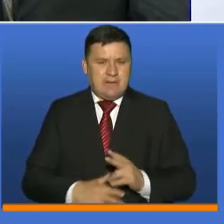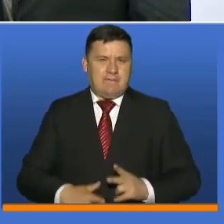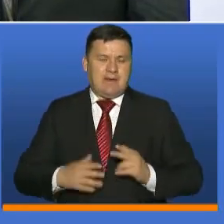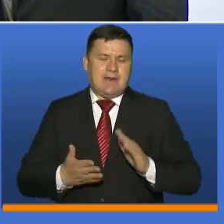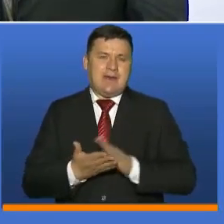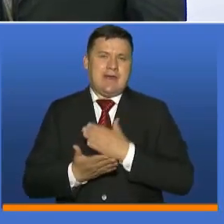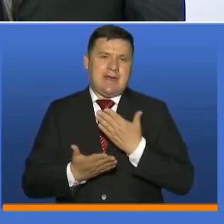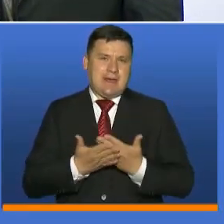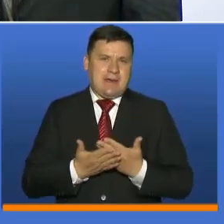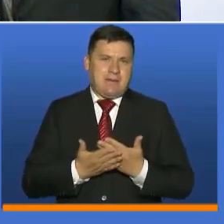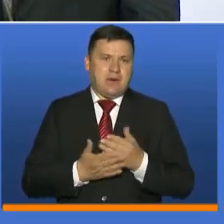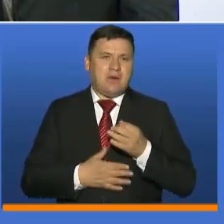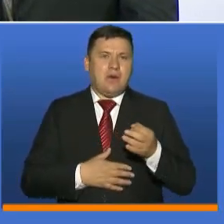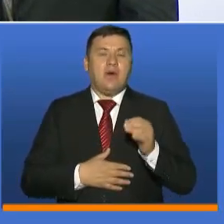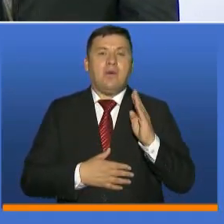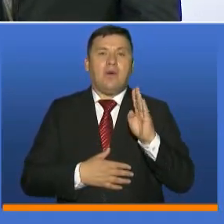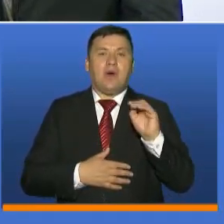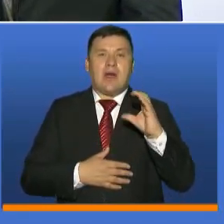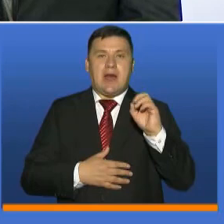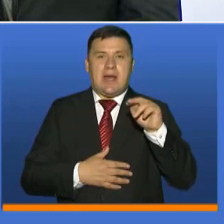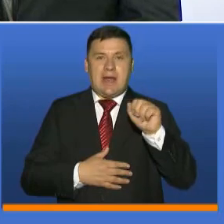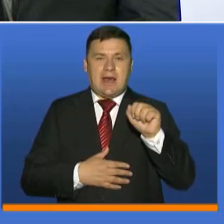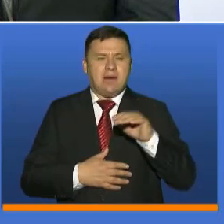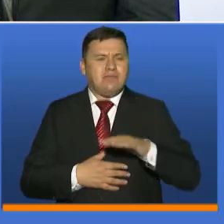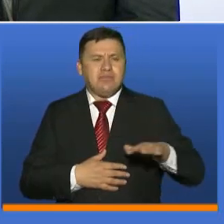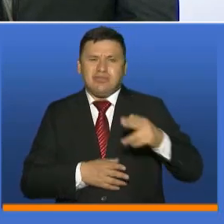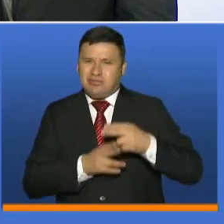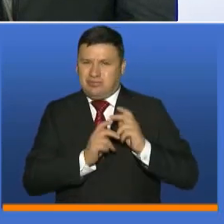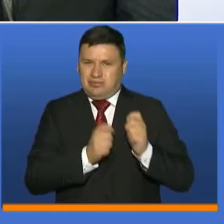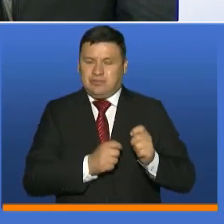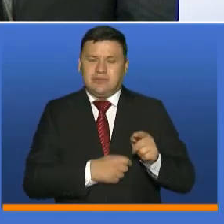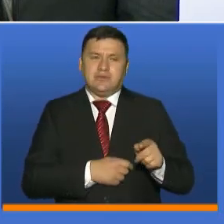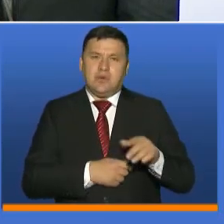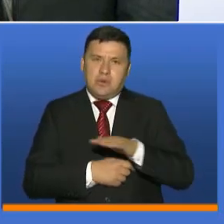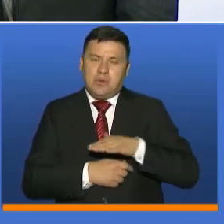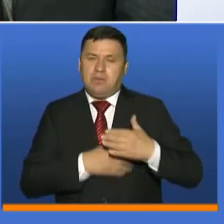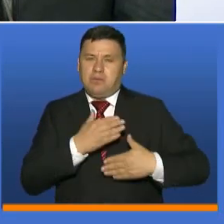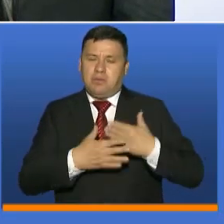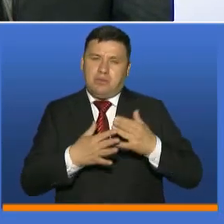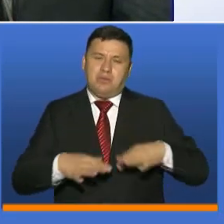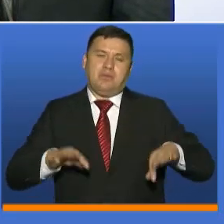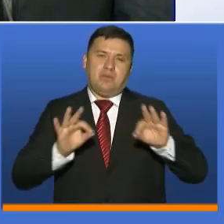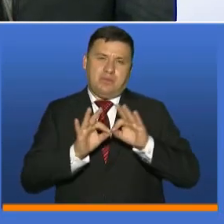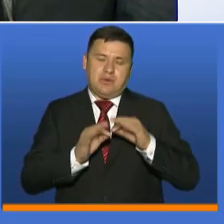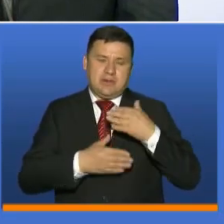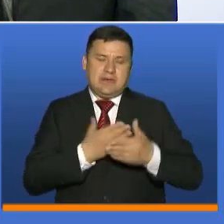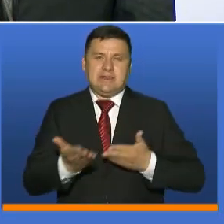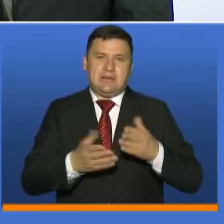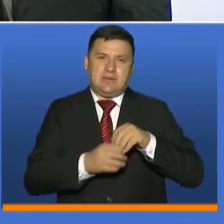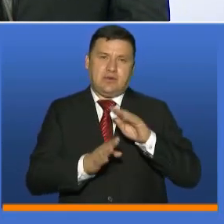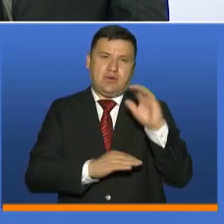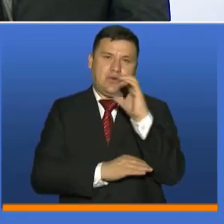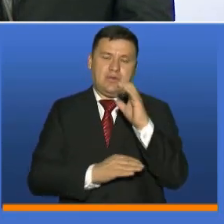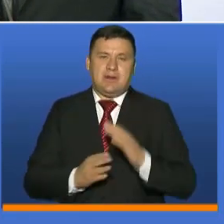a los jóvenes de La Bocana y que va a permitir que allí salgan proyectos muy importantes al servicio del